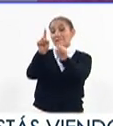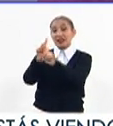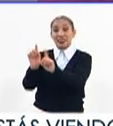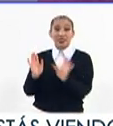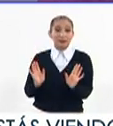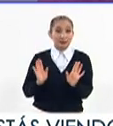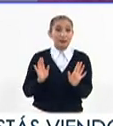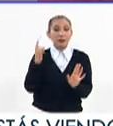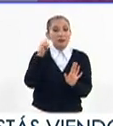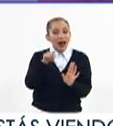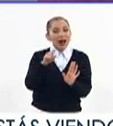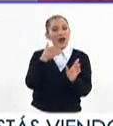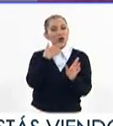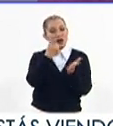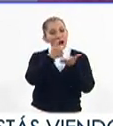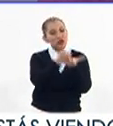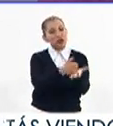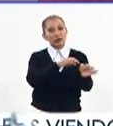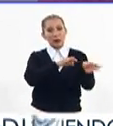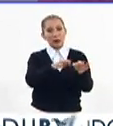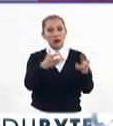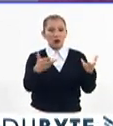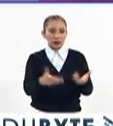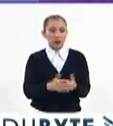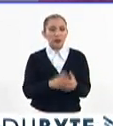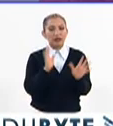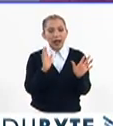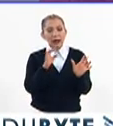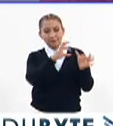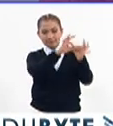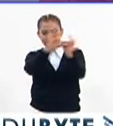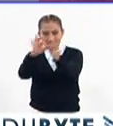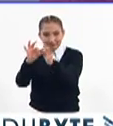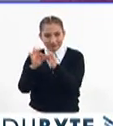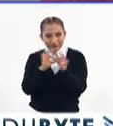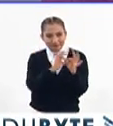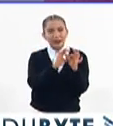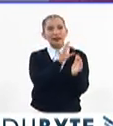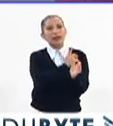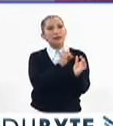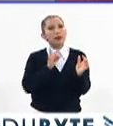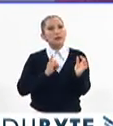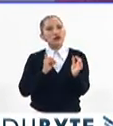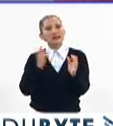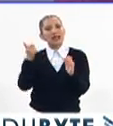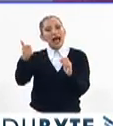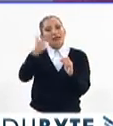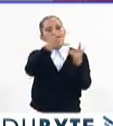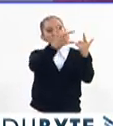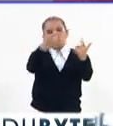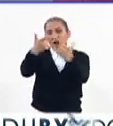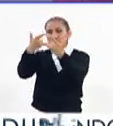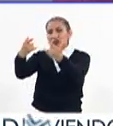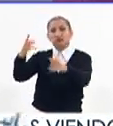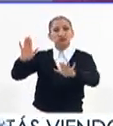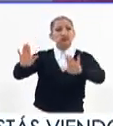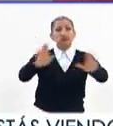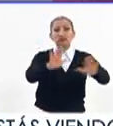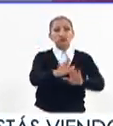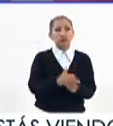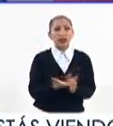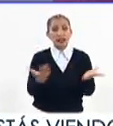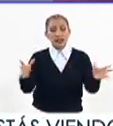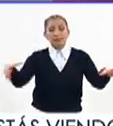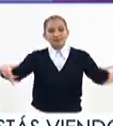diferenciarlo para que sea útil la labor que hacemos de coordinación. Tenemos que ver que cada historia es una historia